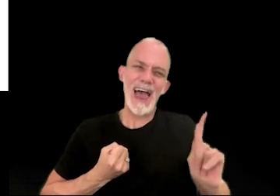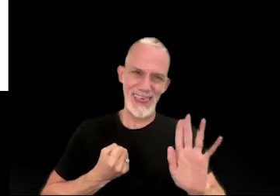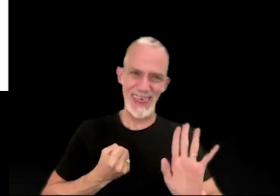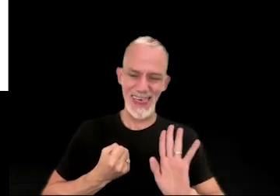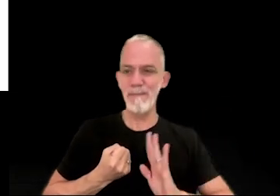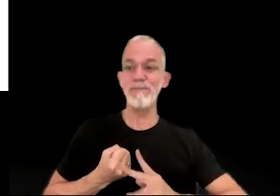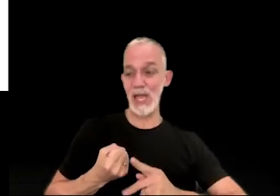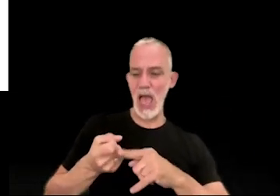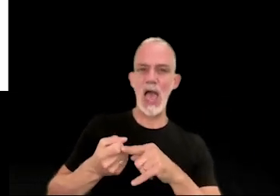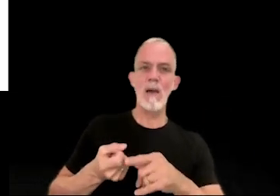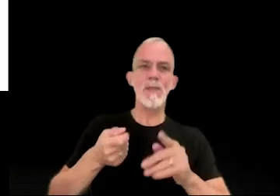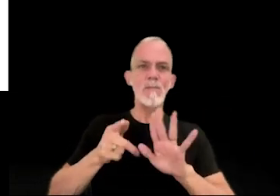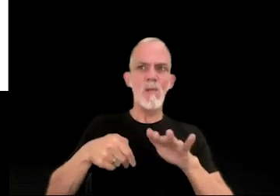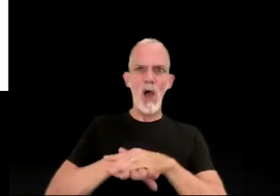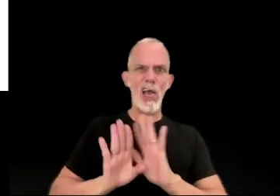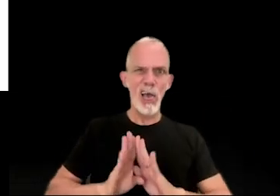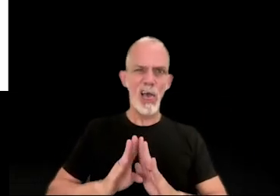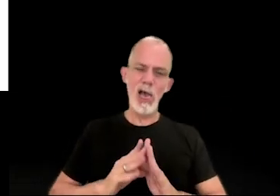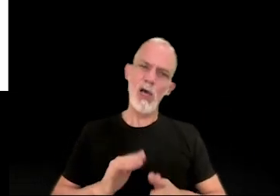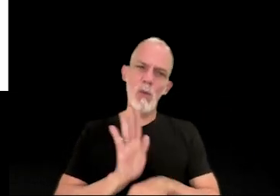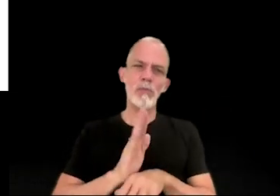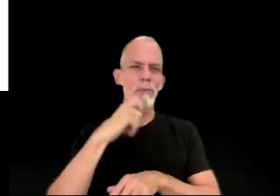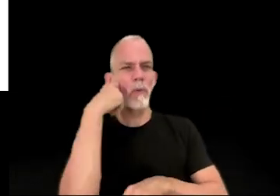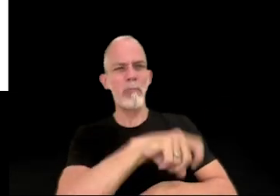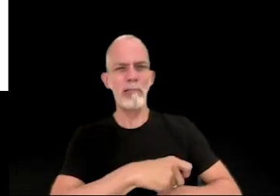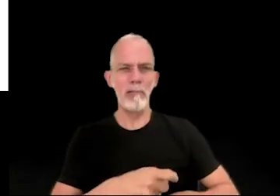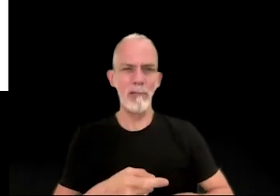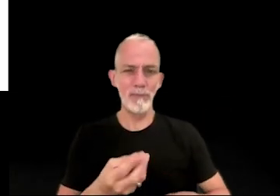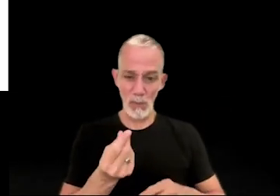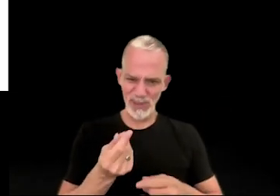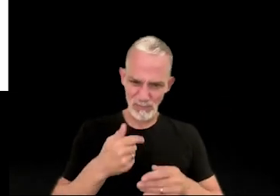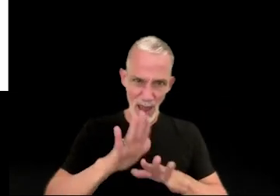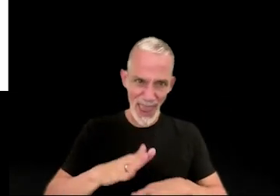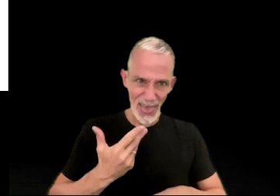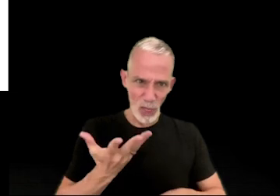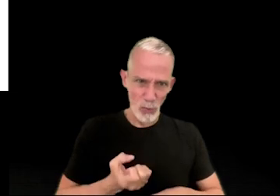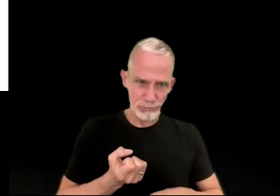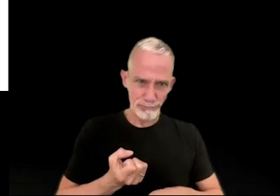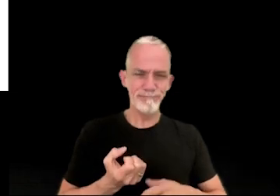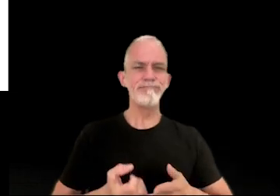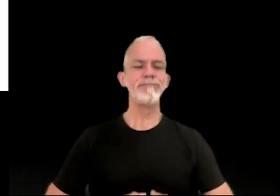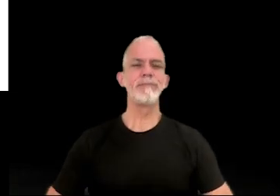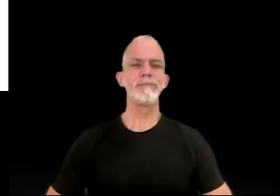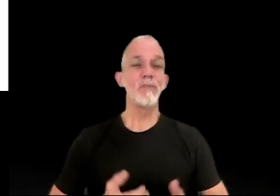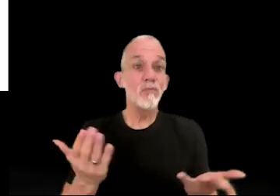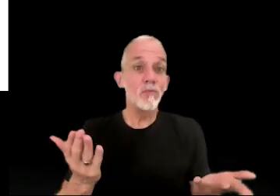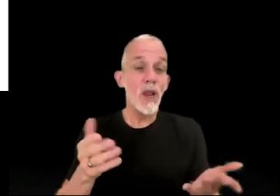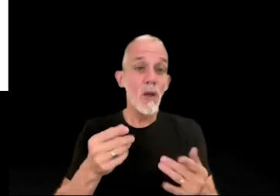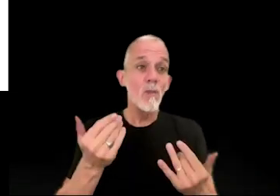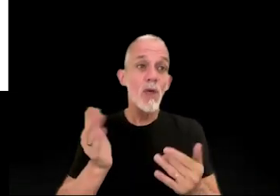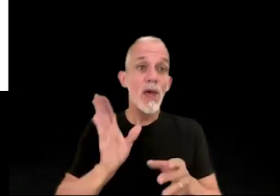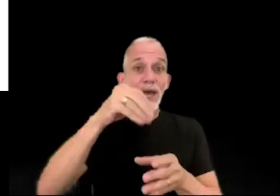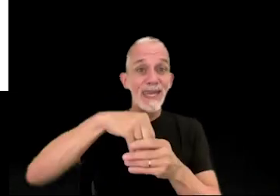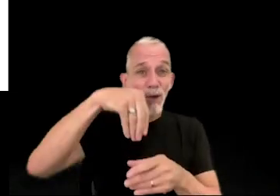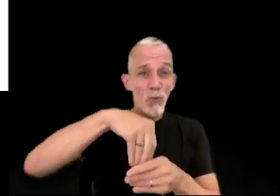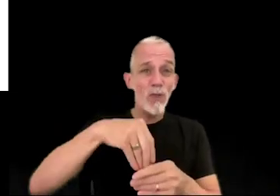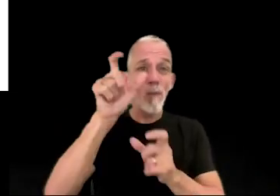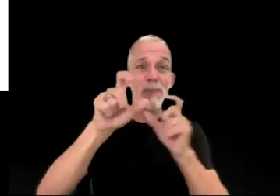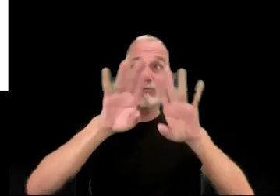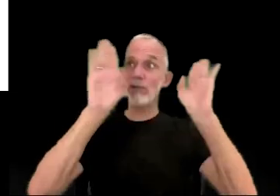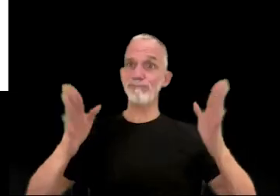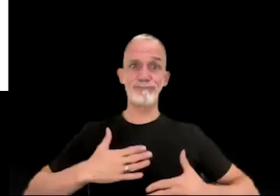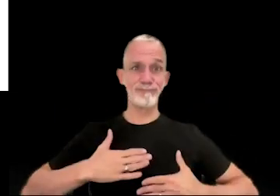de esos importes. Nosotros veíamos que podía estar incluido el agente de retención o